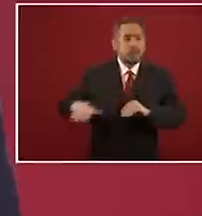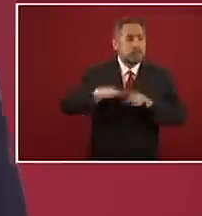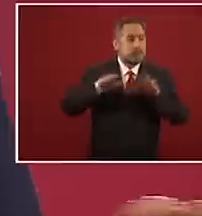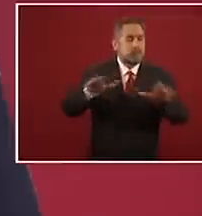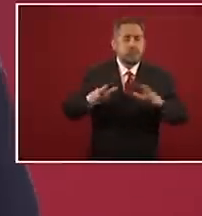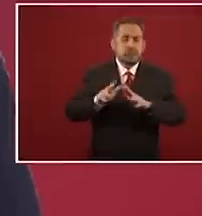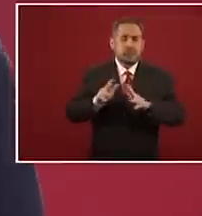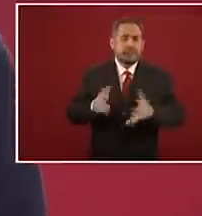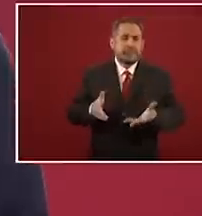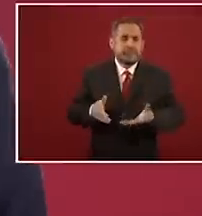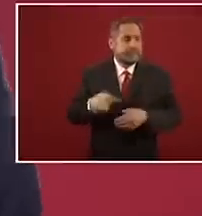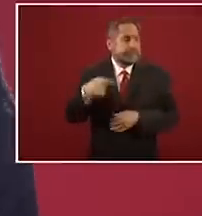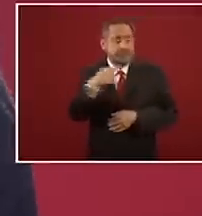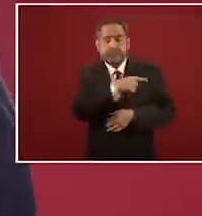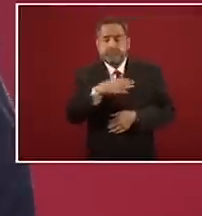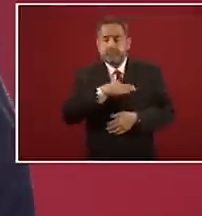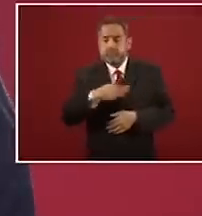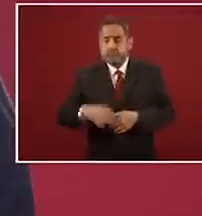en Toluca.